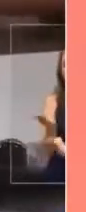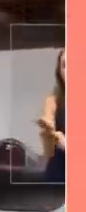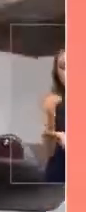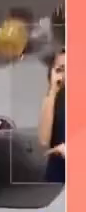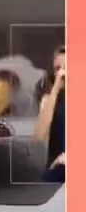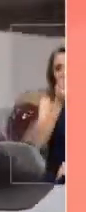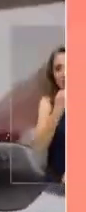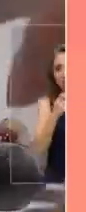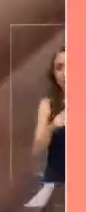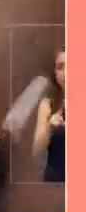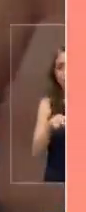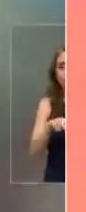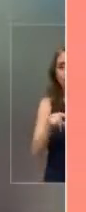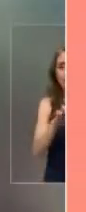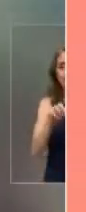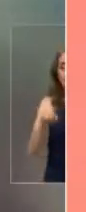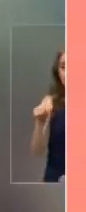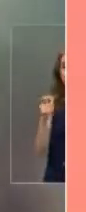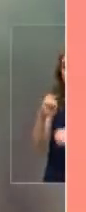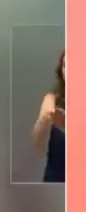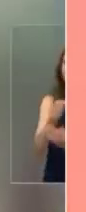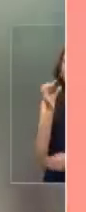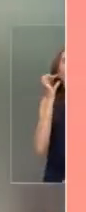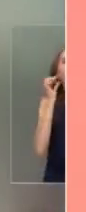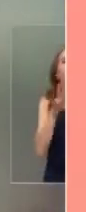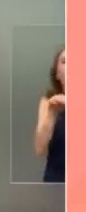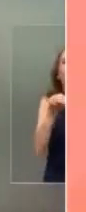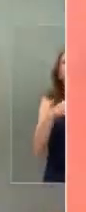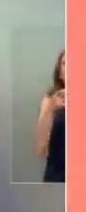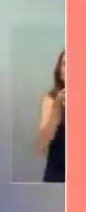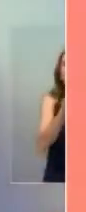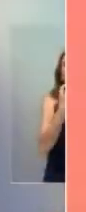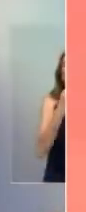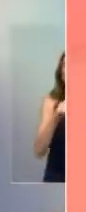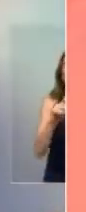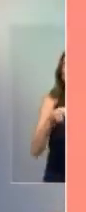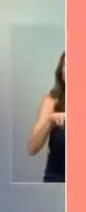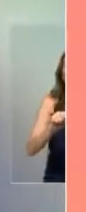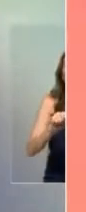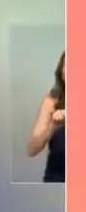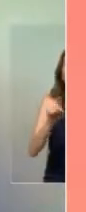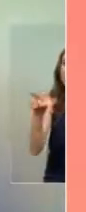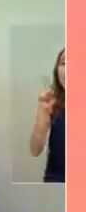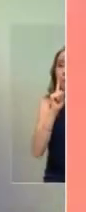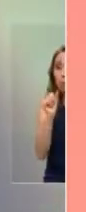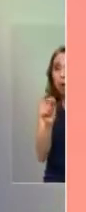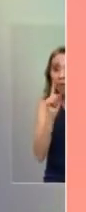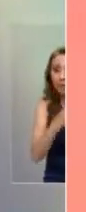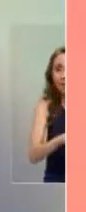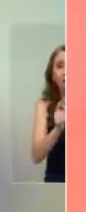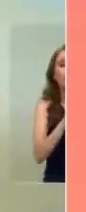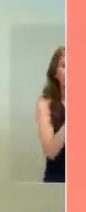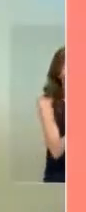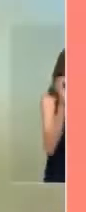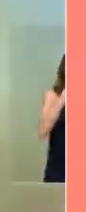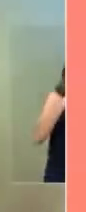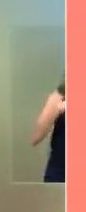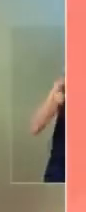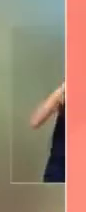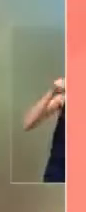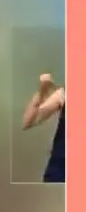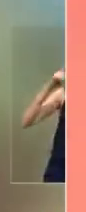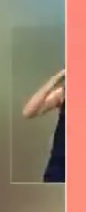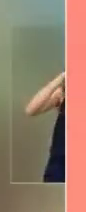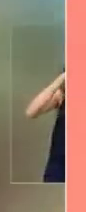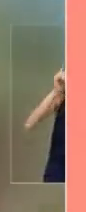falsificadas. Entonces, a no fomentar este mercado ilícito que se está generando en las ferias de nuestro país